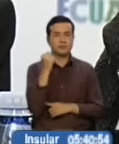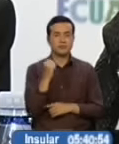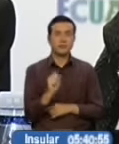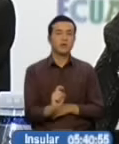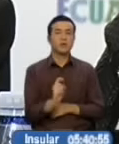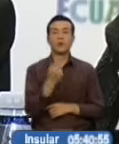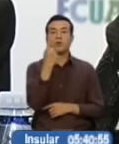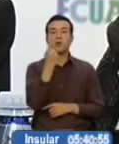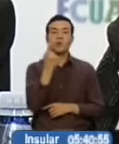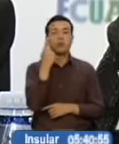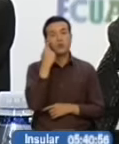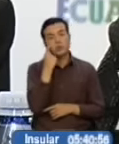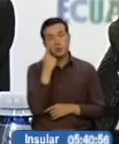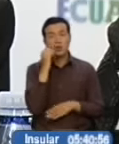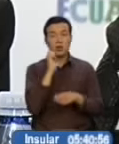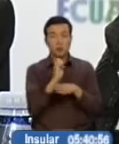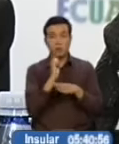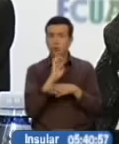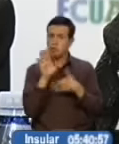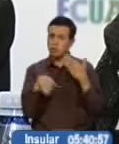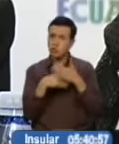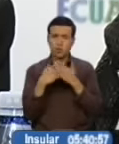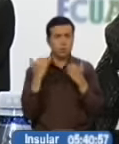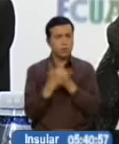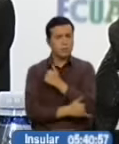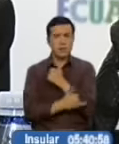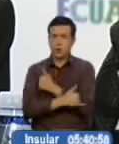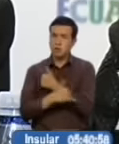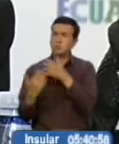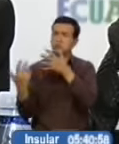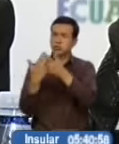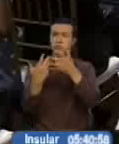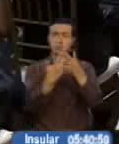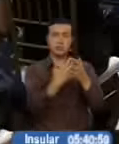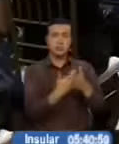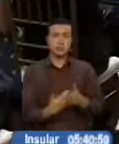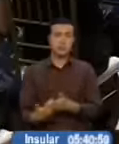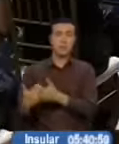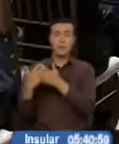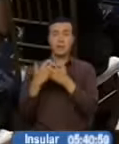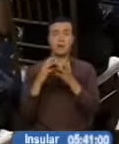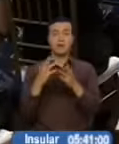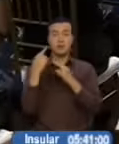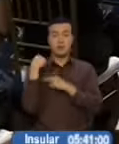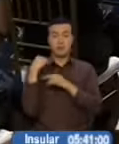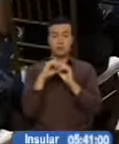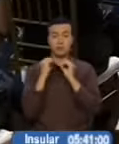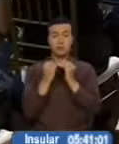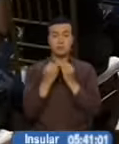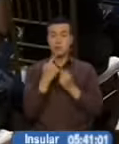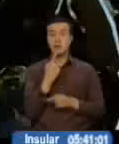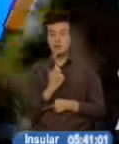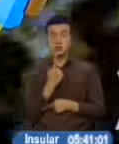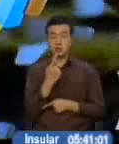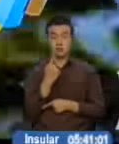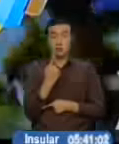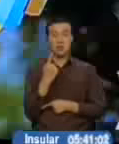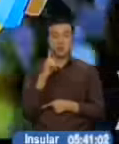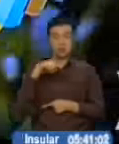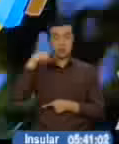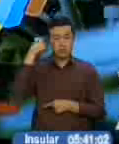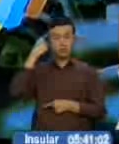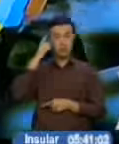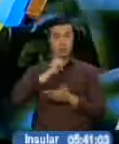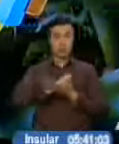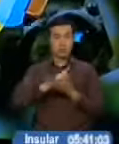estemos dispuestos en Ecuador también, sino que cualquier país que lo requiera. Los organizadores indicaron que en las próximas semanas revelarán el nombre de